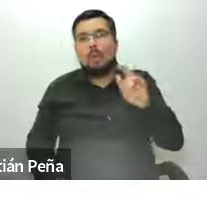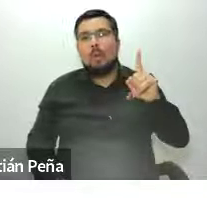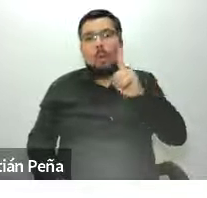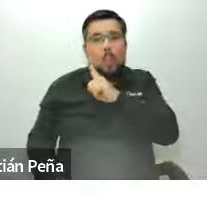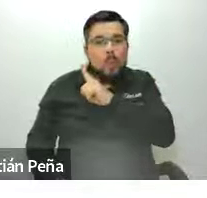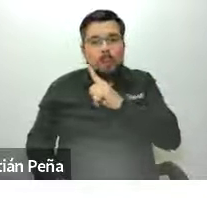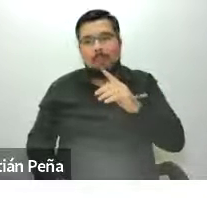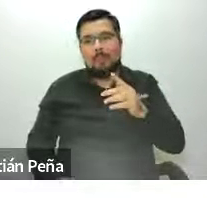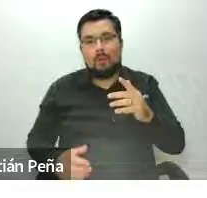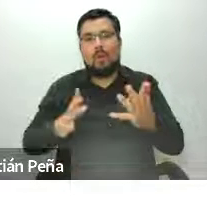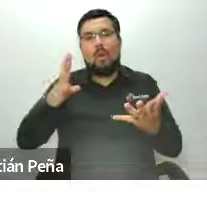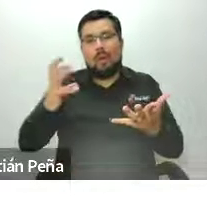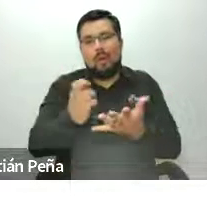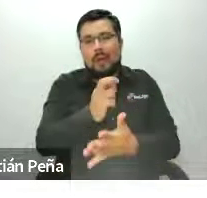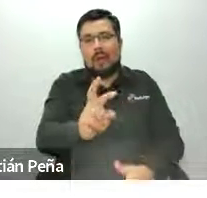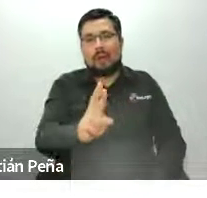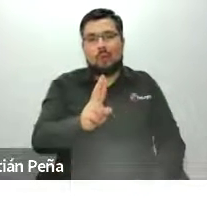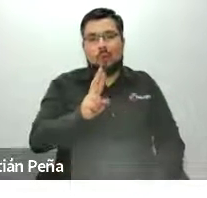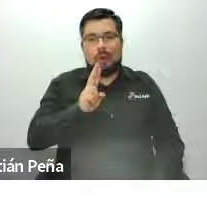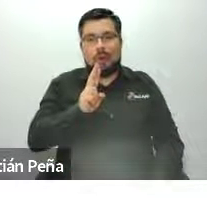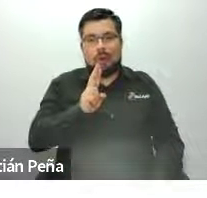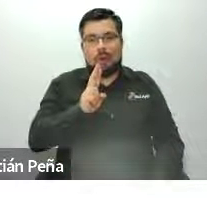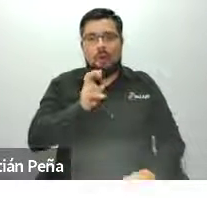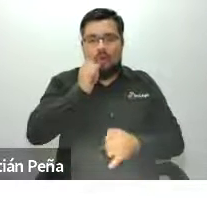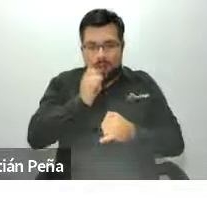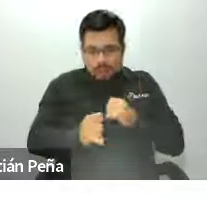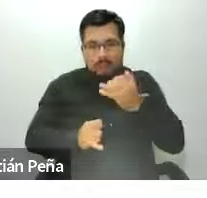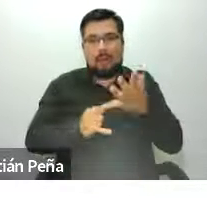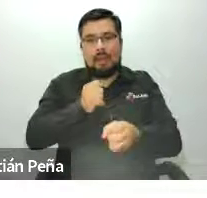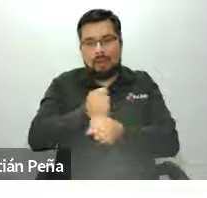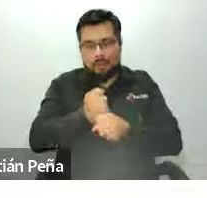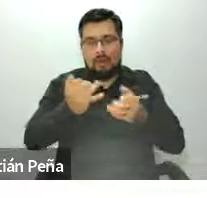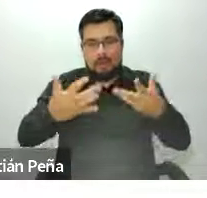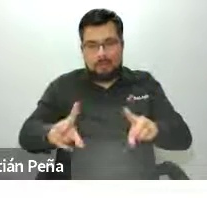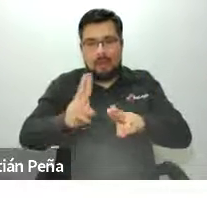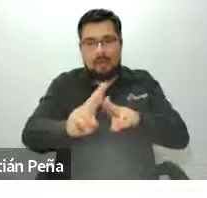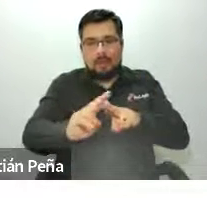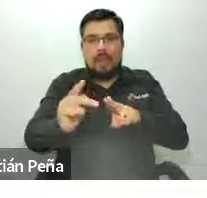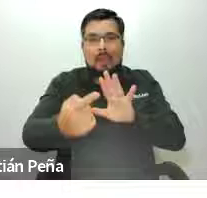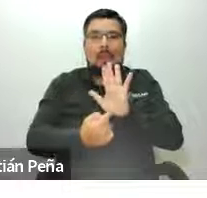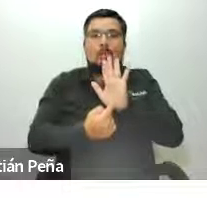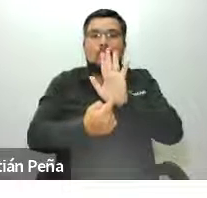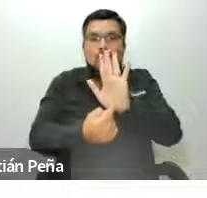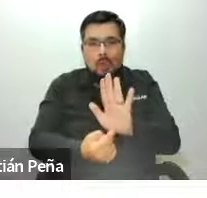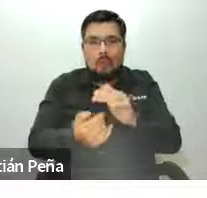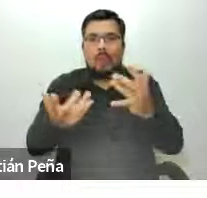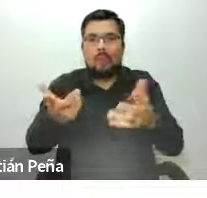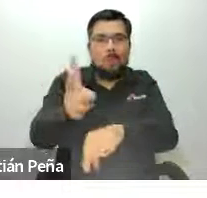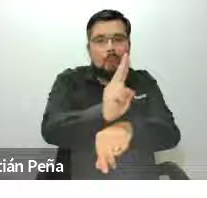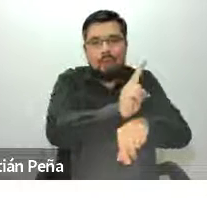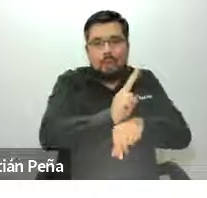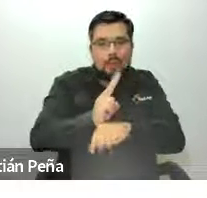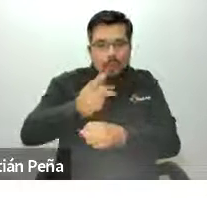el resultado final del trabajo que realizamos. Y aquí entonces también les mostramos fotos de otros docentes que